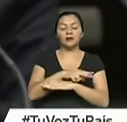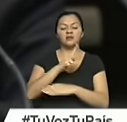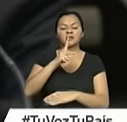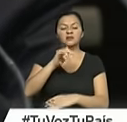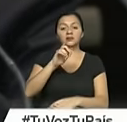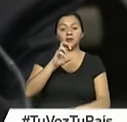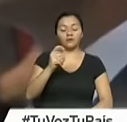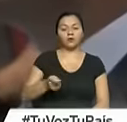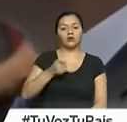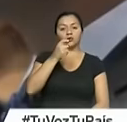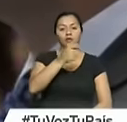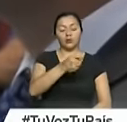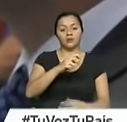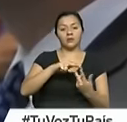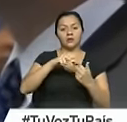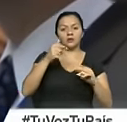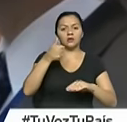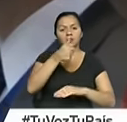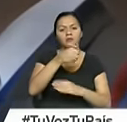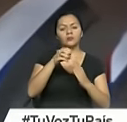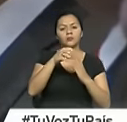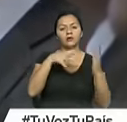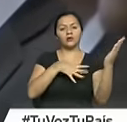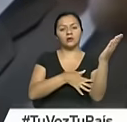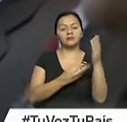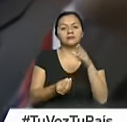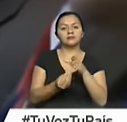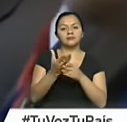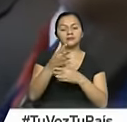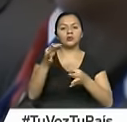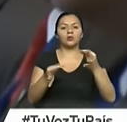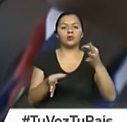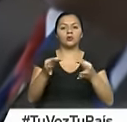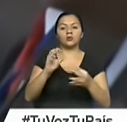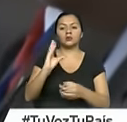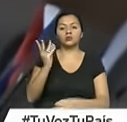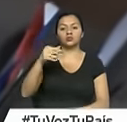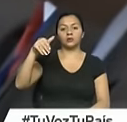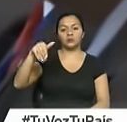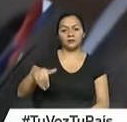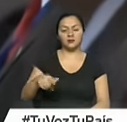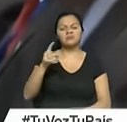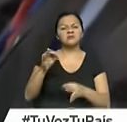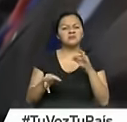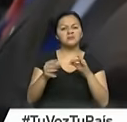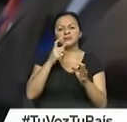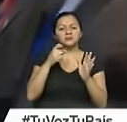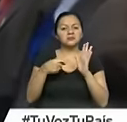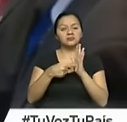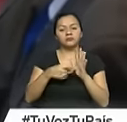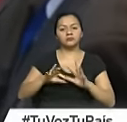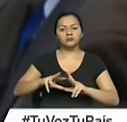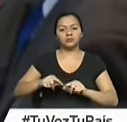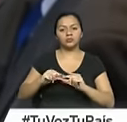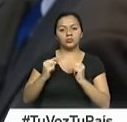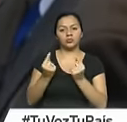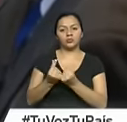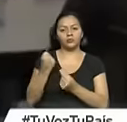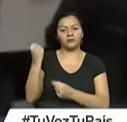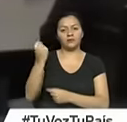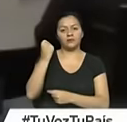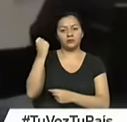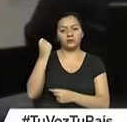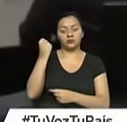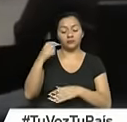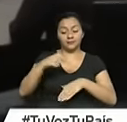entregó al organismo regional el proyecto de creación de la Corte Penal Suramericana para el juzgamiento de la delincuencia organizada